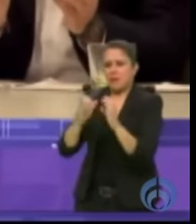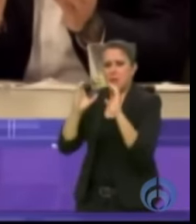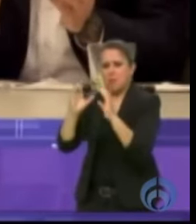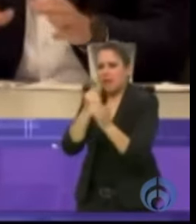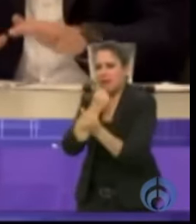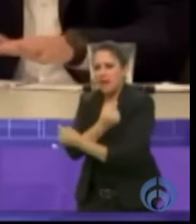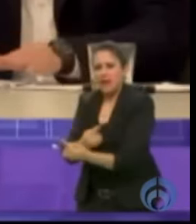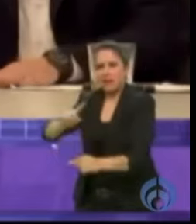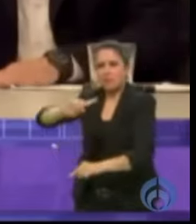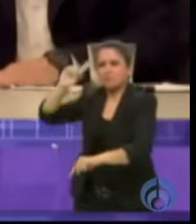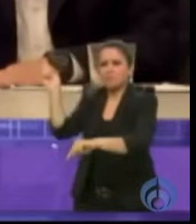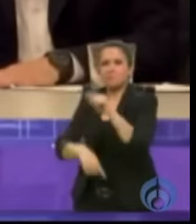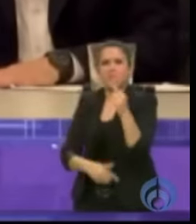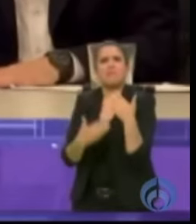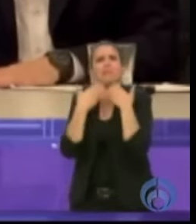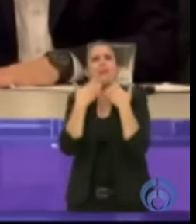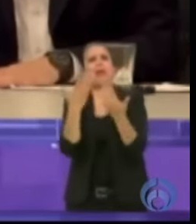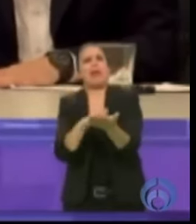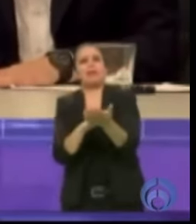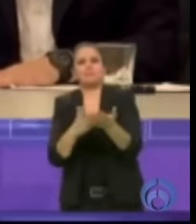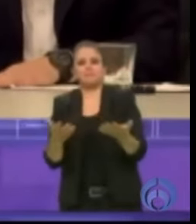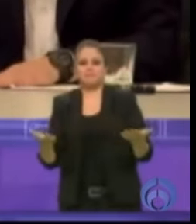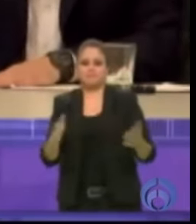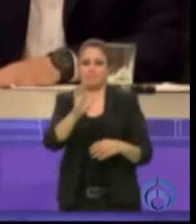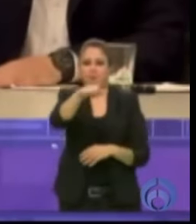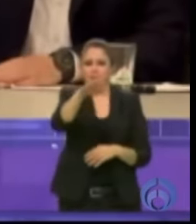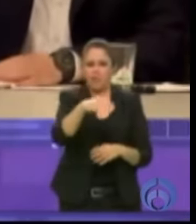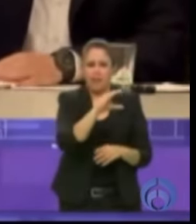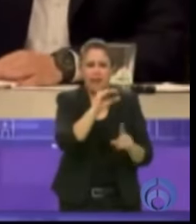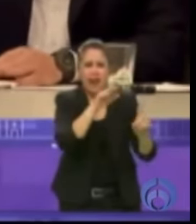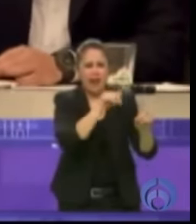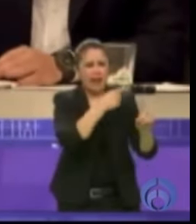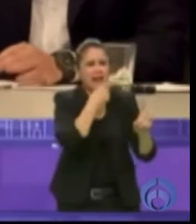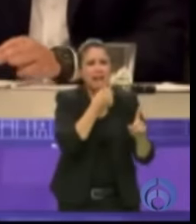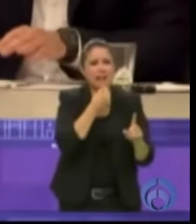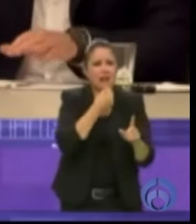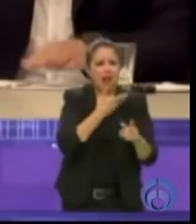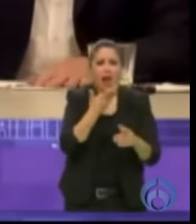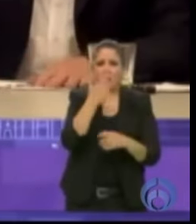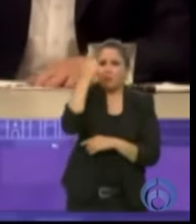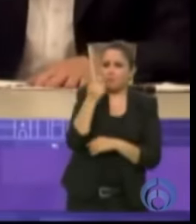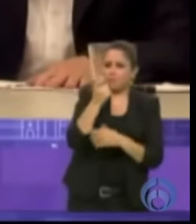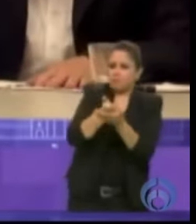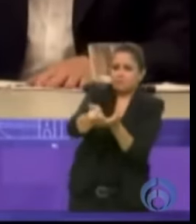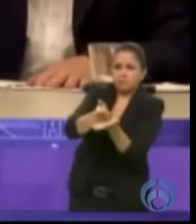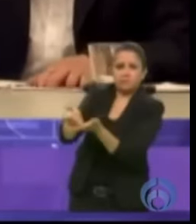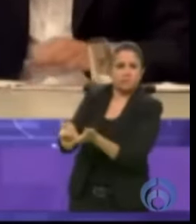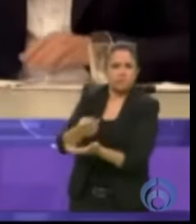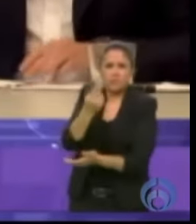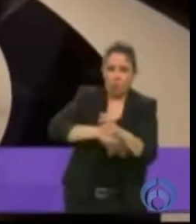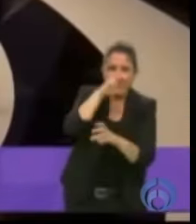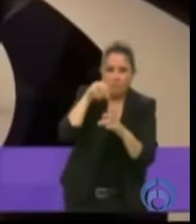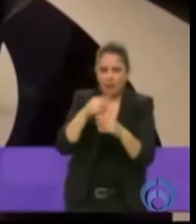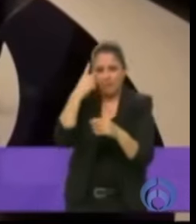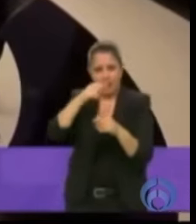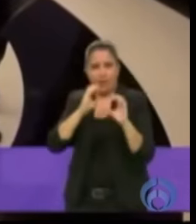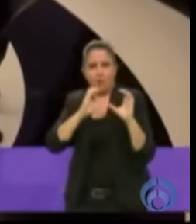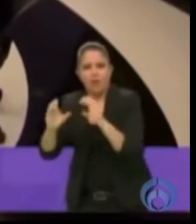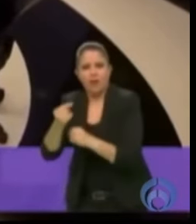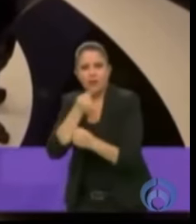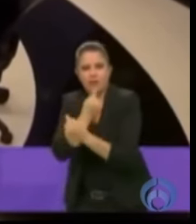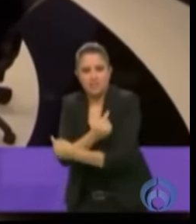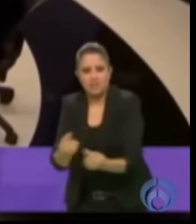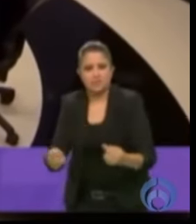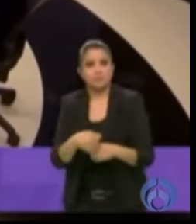Movimiento Ciudadano, el partido de Dante Delgado. Diría también que, en mi opinión, a los